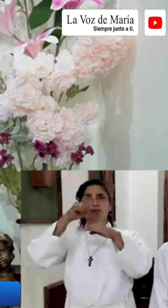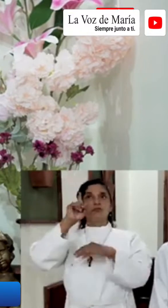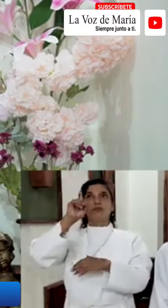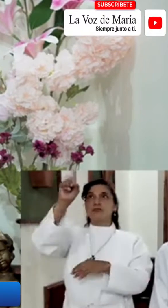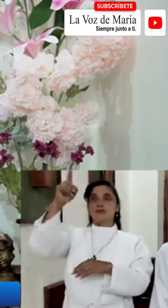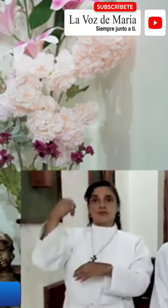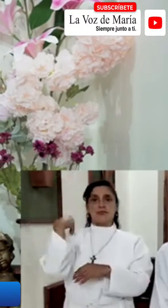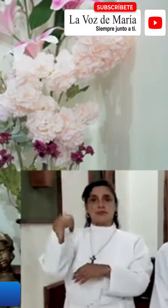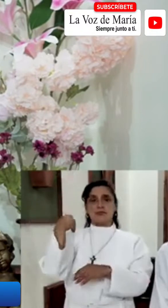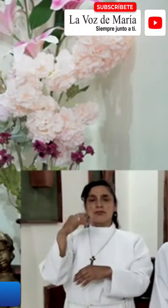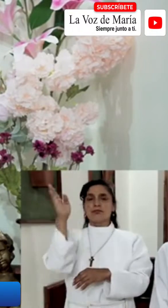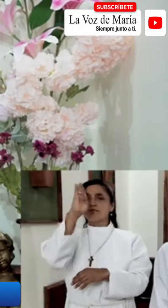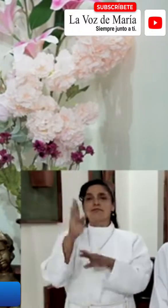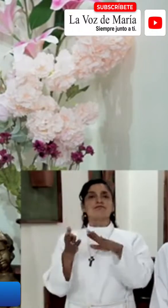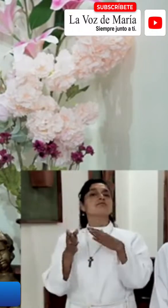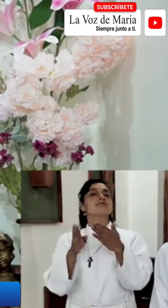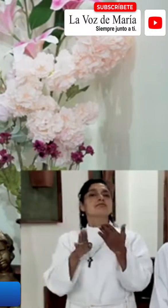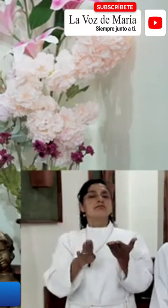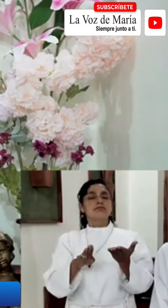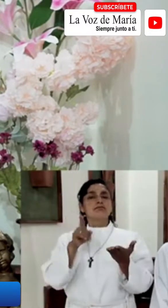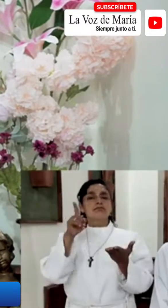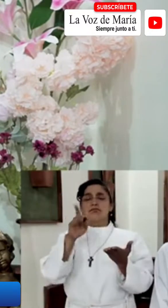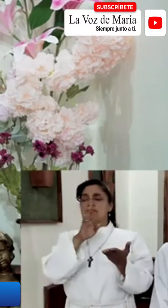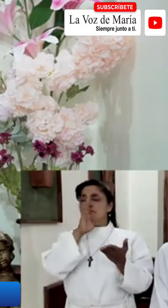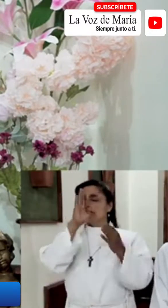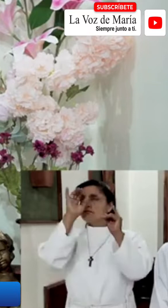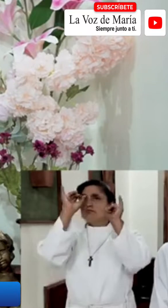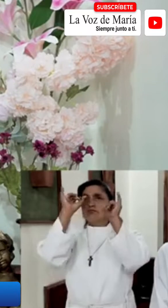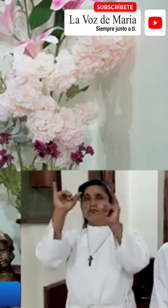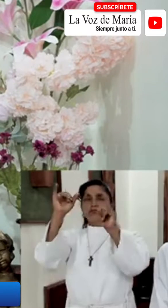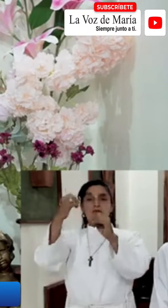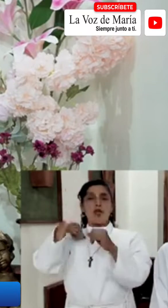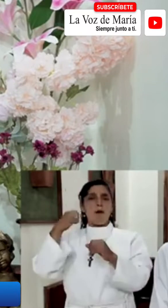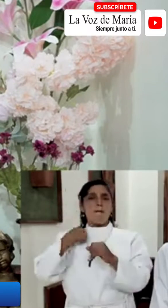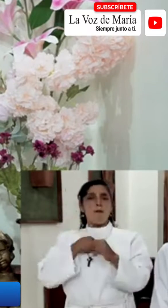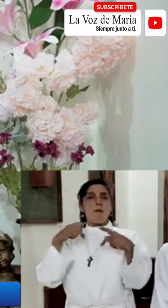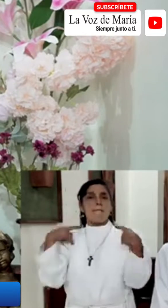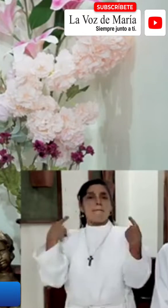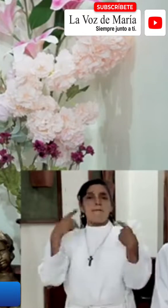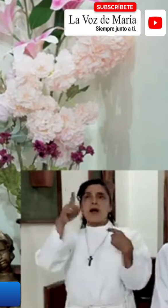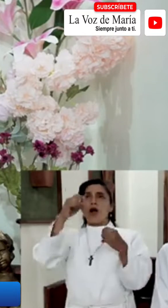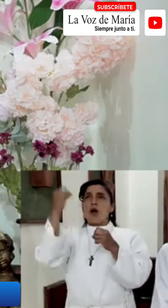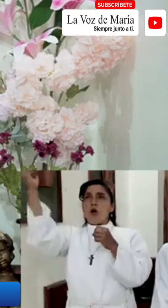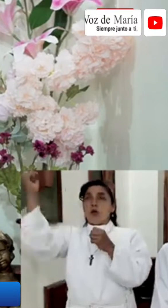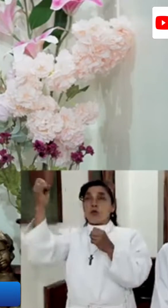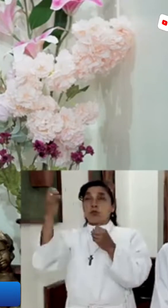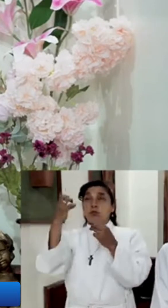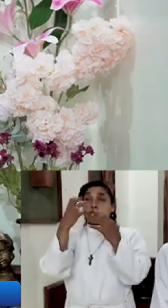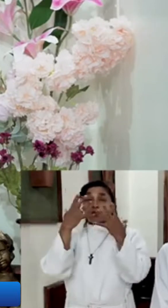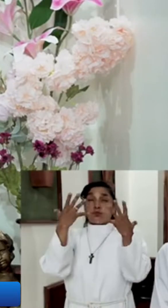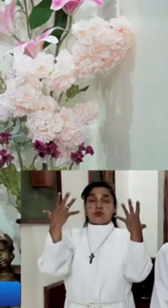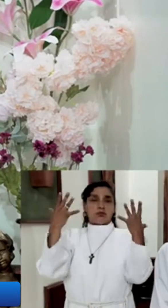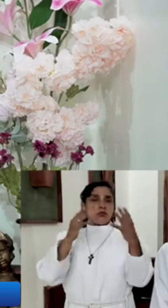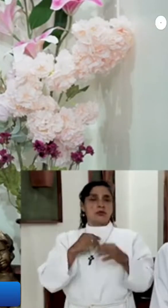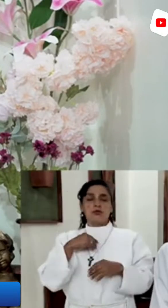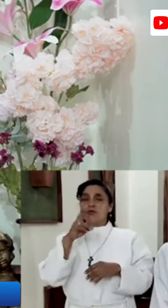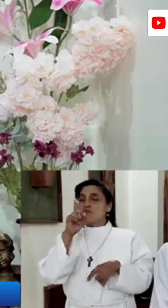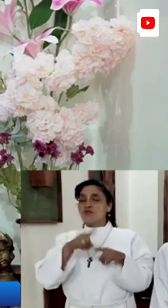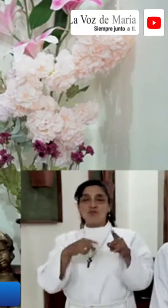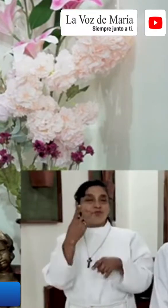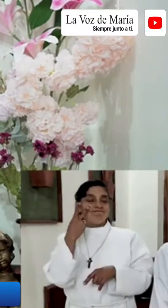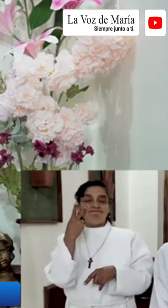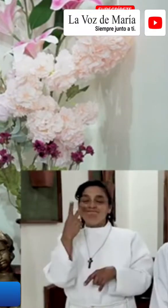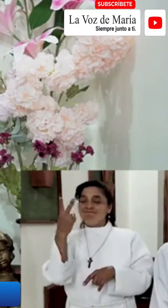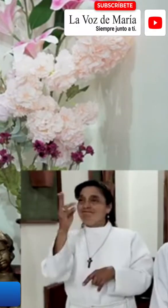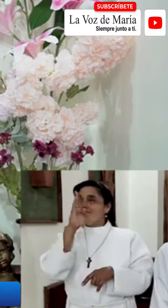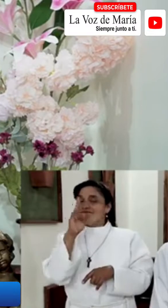posee la inmortalidad, el que habita en una luz inaccesible y a quien ningún hombre ha visto ni